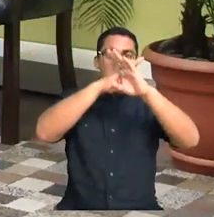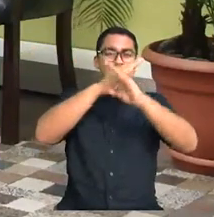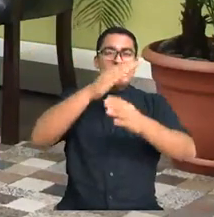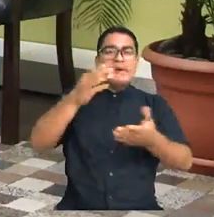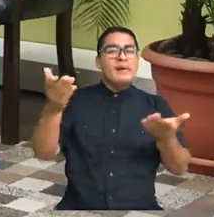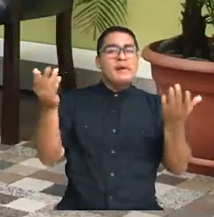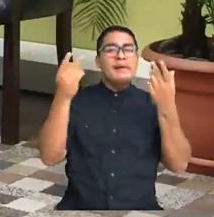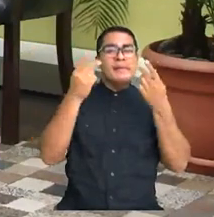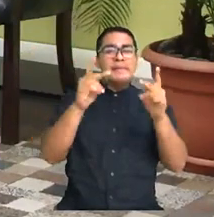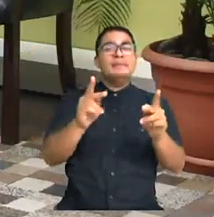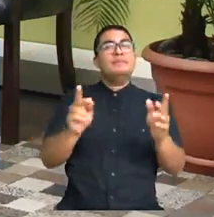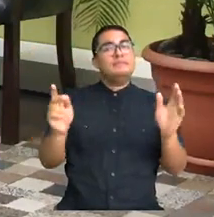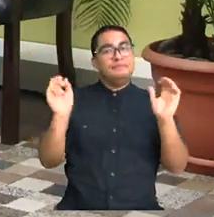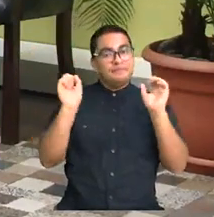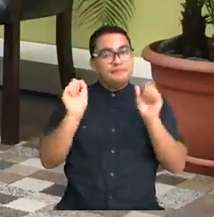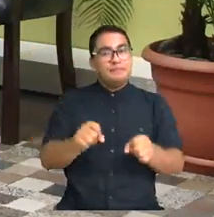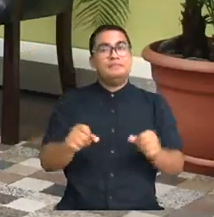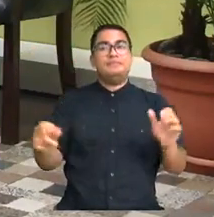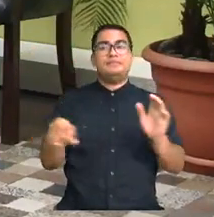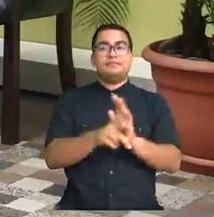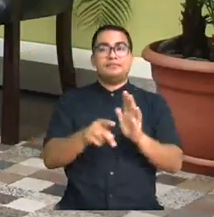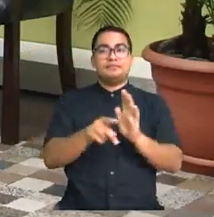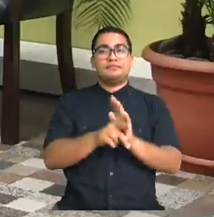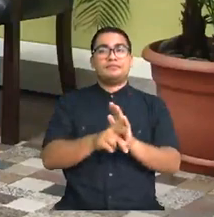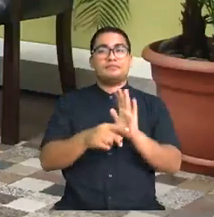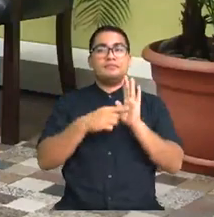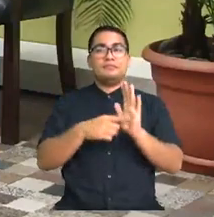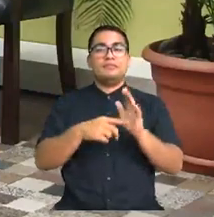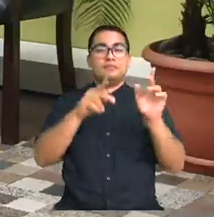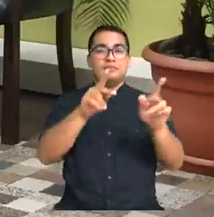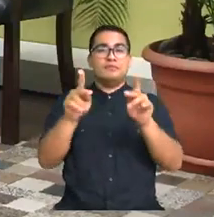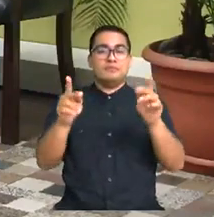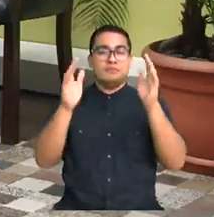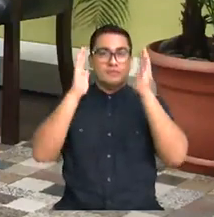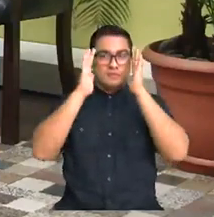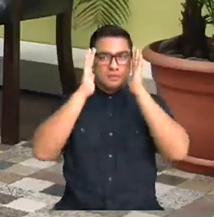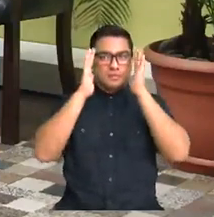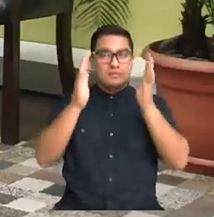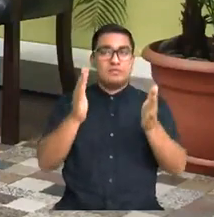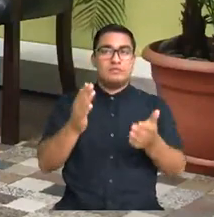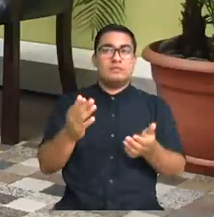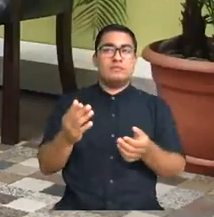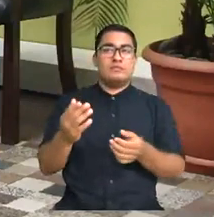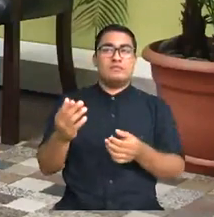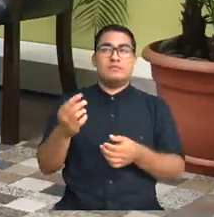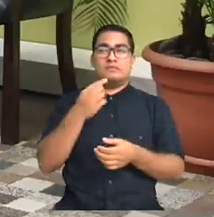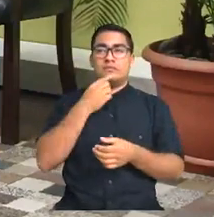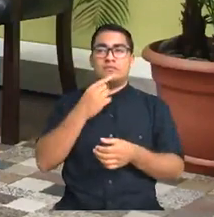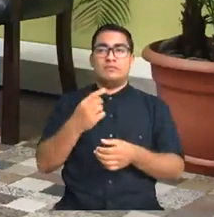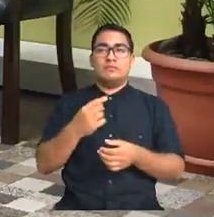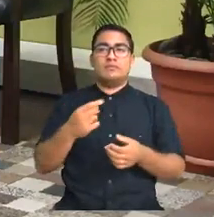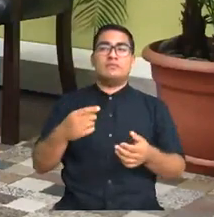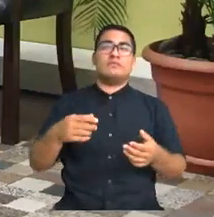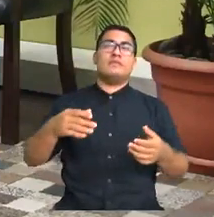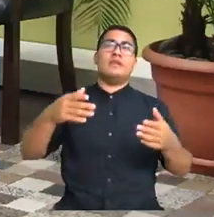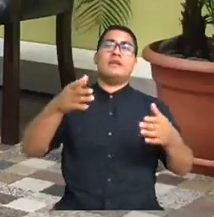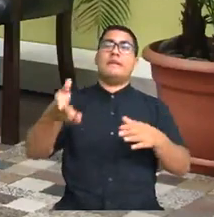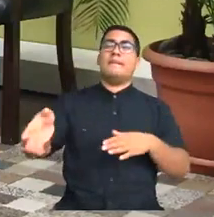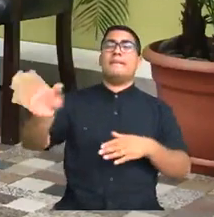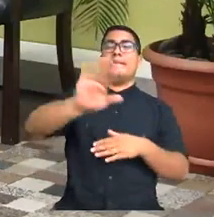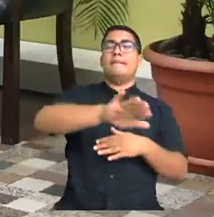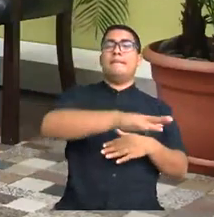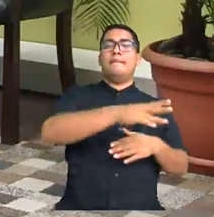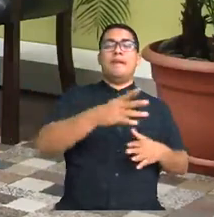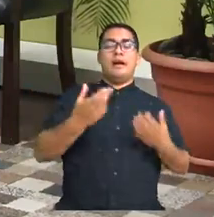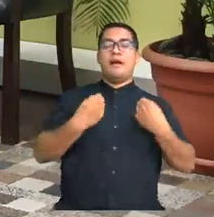sí existe un riesgo de quemadura si uno está expuesto 3 horas acostado sin ropa en la playa, por ejemplo, y